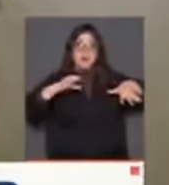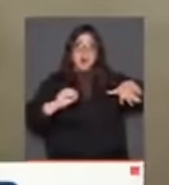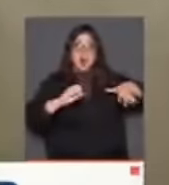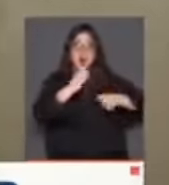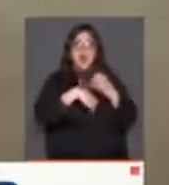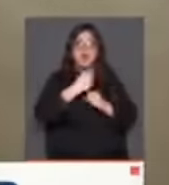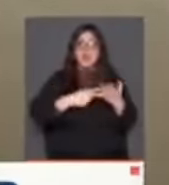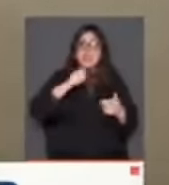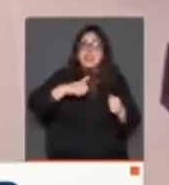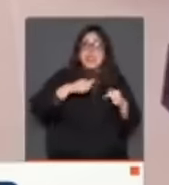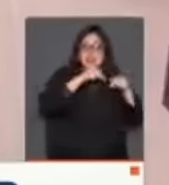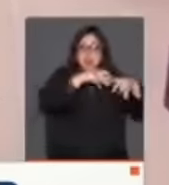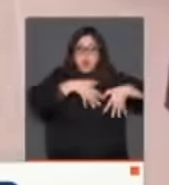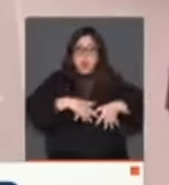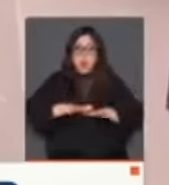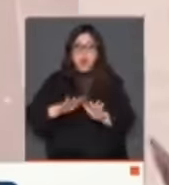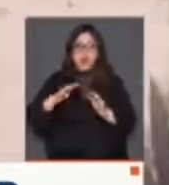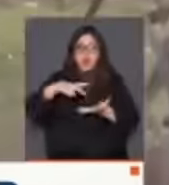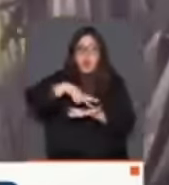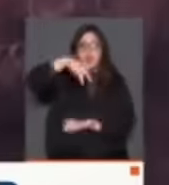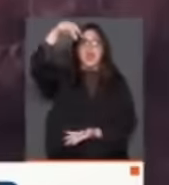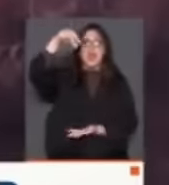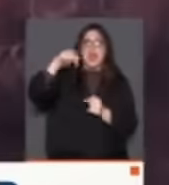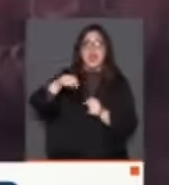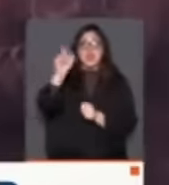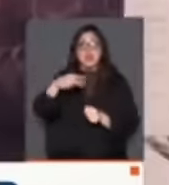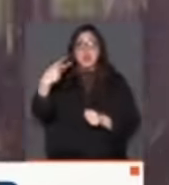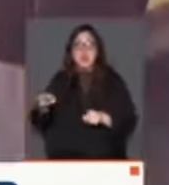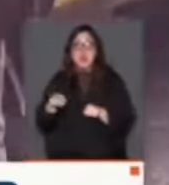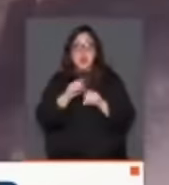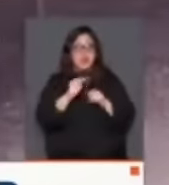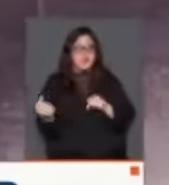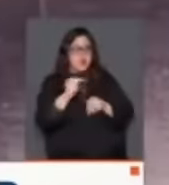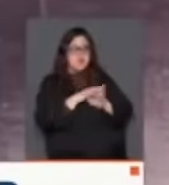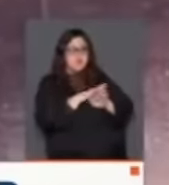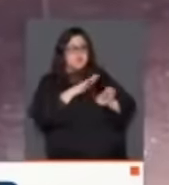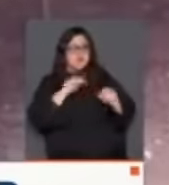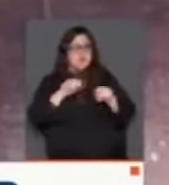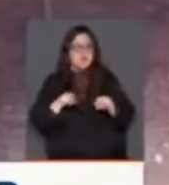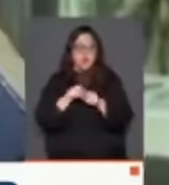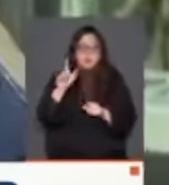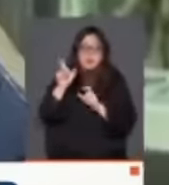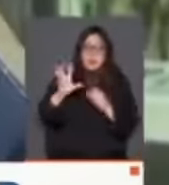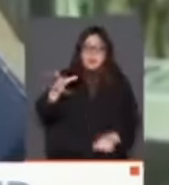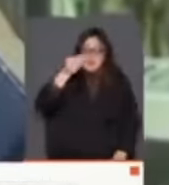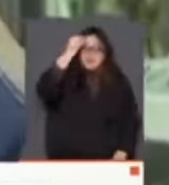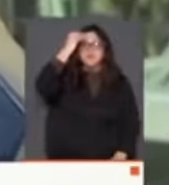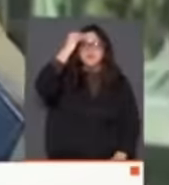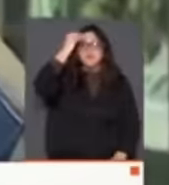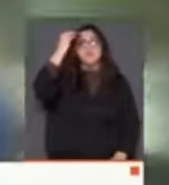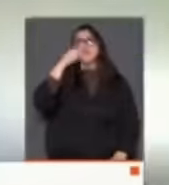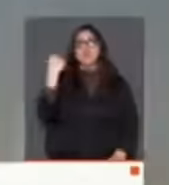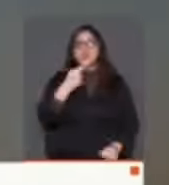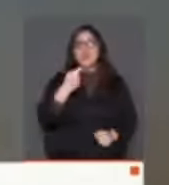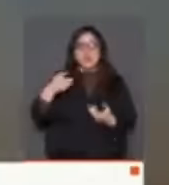dueño, Horst Pohlmann, llegó para tratar de evitar que los daños siguieran creciendo. Eso quedó en la memoria colectiva. Vamos a sacar agua a